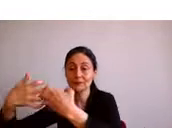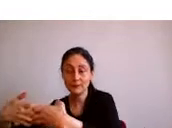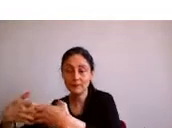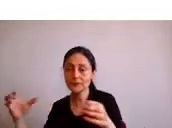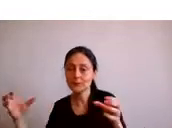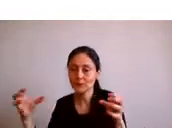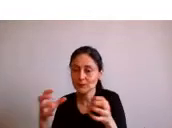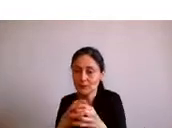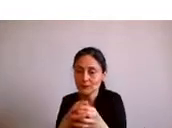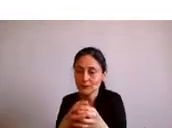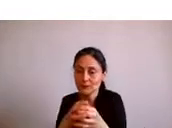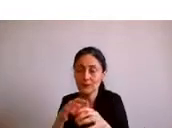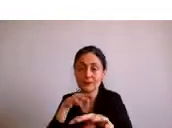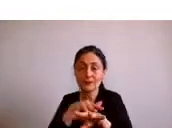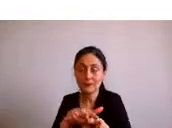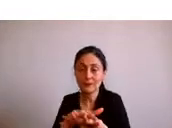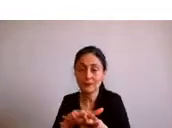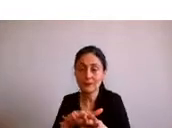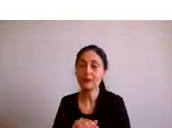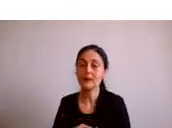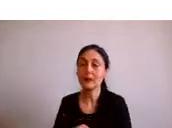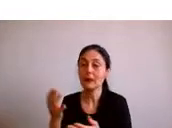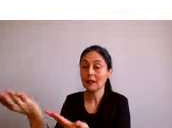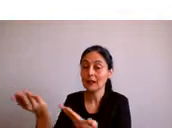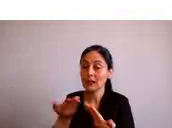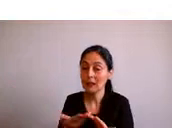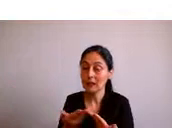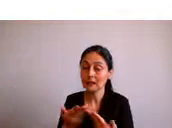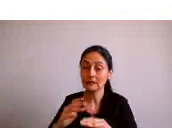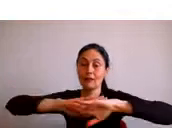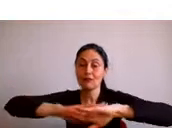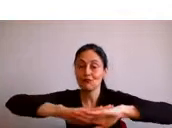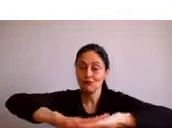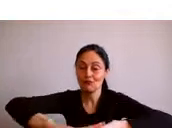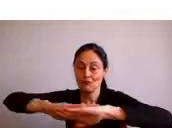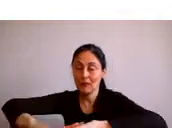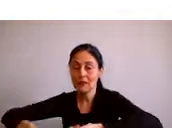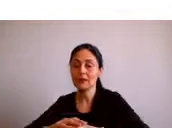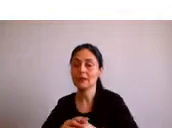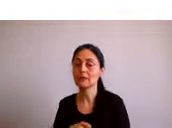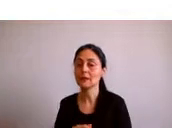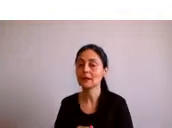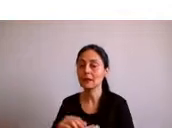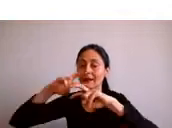recibe, desde el que atiende, desde el que reanime, del que diagnostica o entrega un granito de arena en el